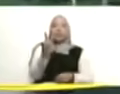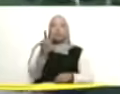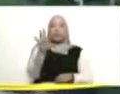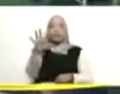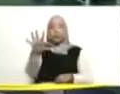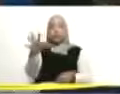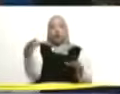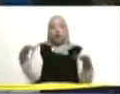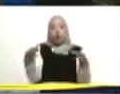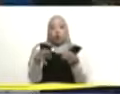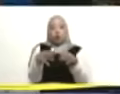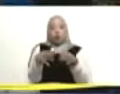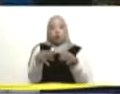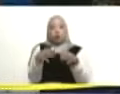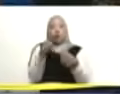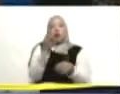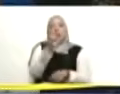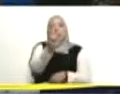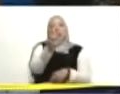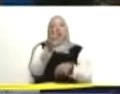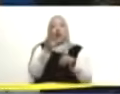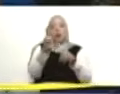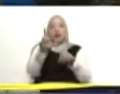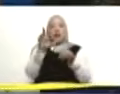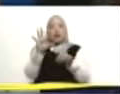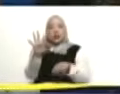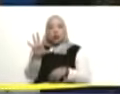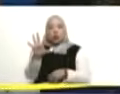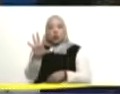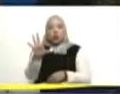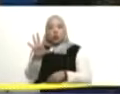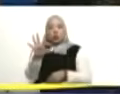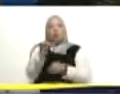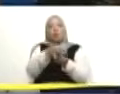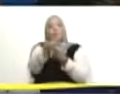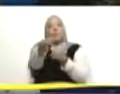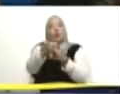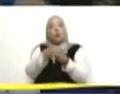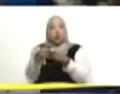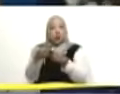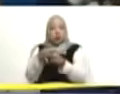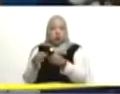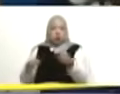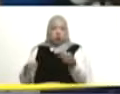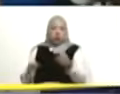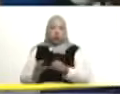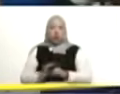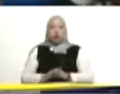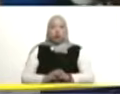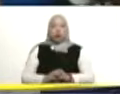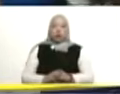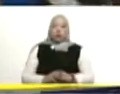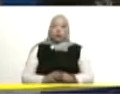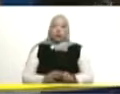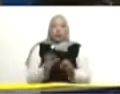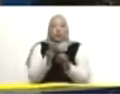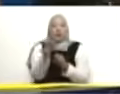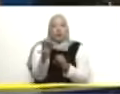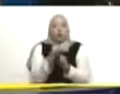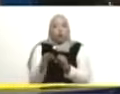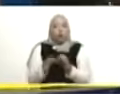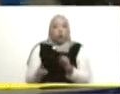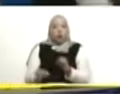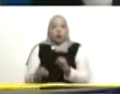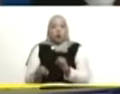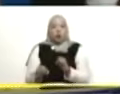335 equipos en los 335 municipios. En los municipios más